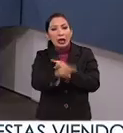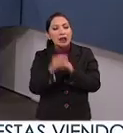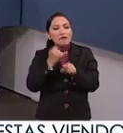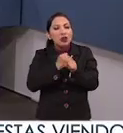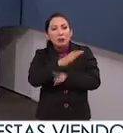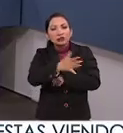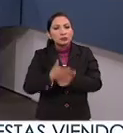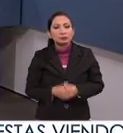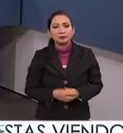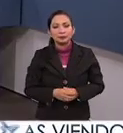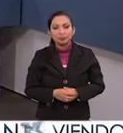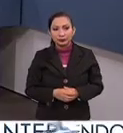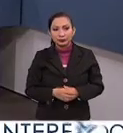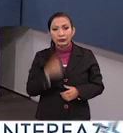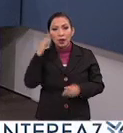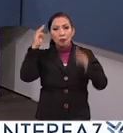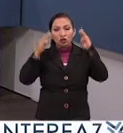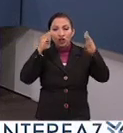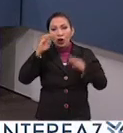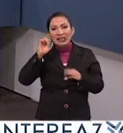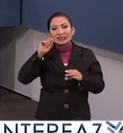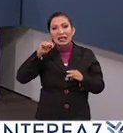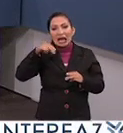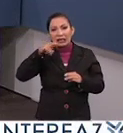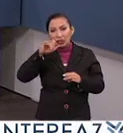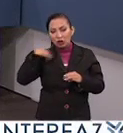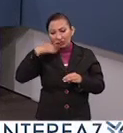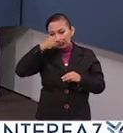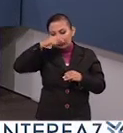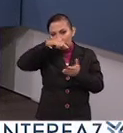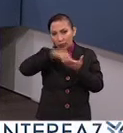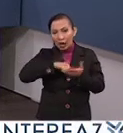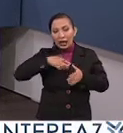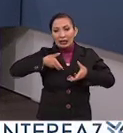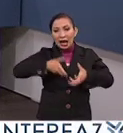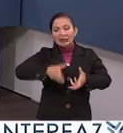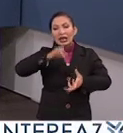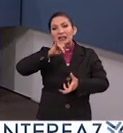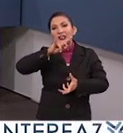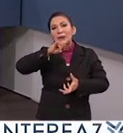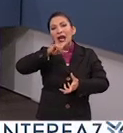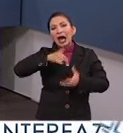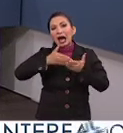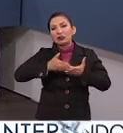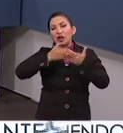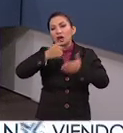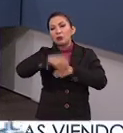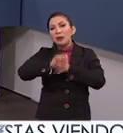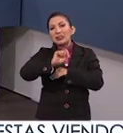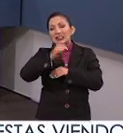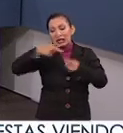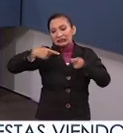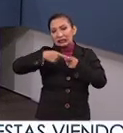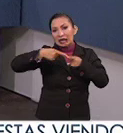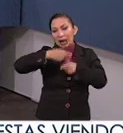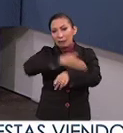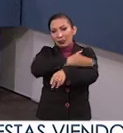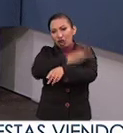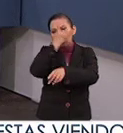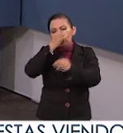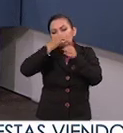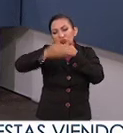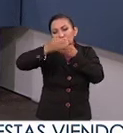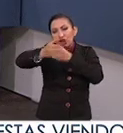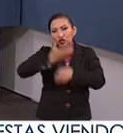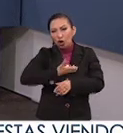más información. Claro que sí, bueno, el Museo del Estanquillo se encuentra en la calle de Isabela Católica, número 26, esquina con Madero, a 2 cuadras